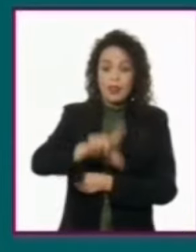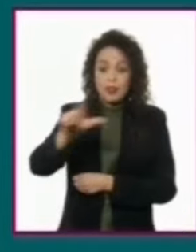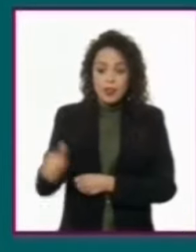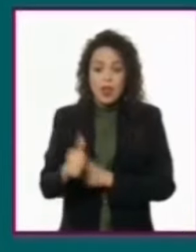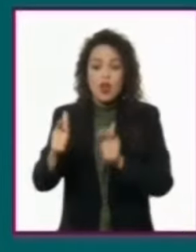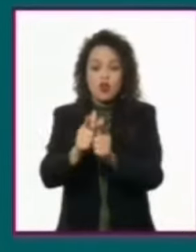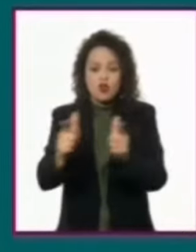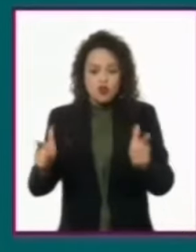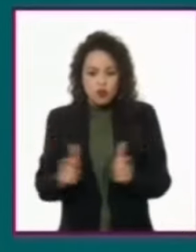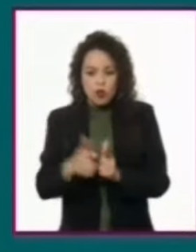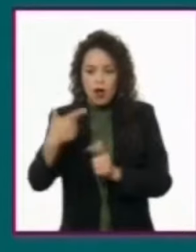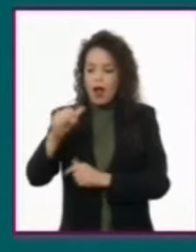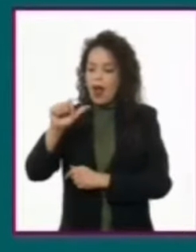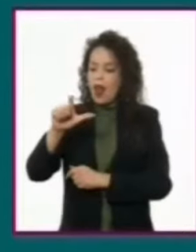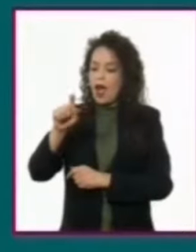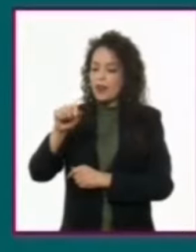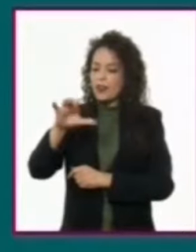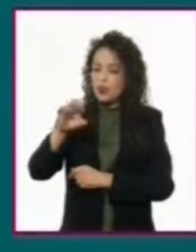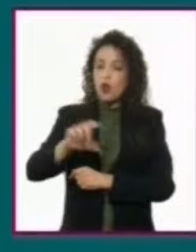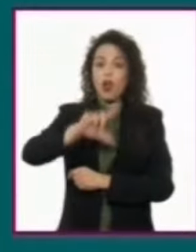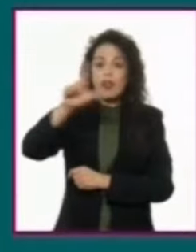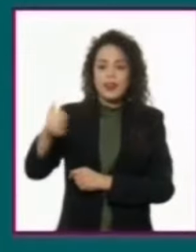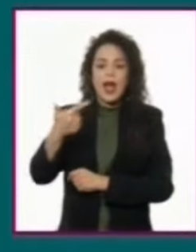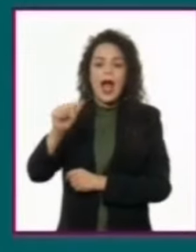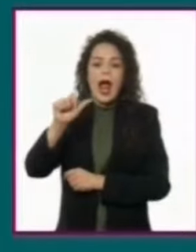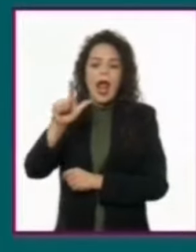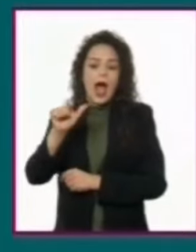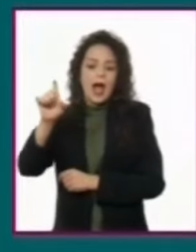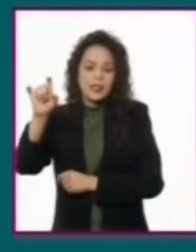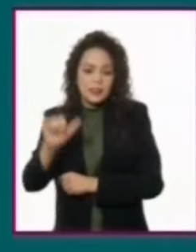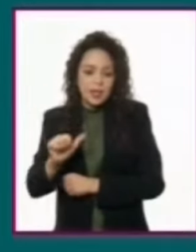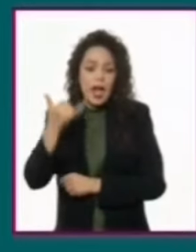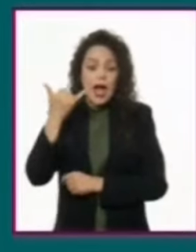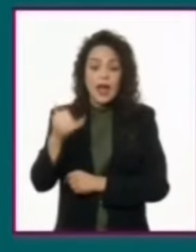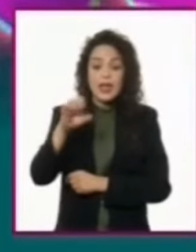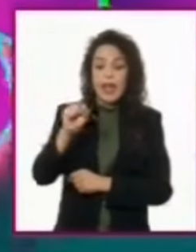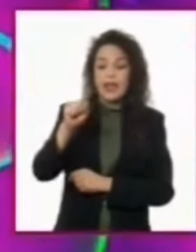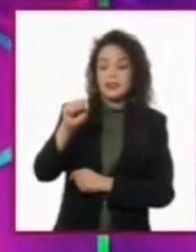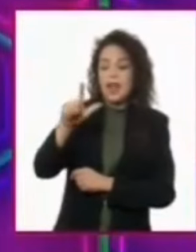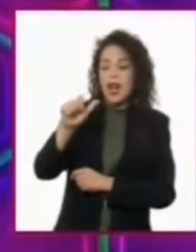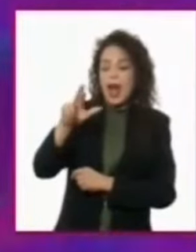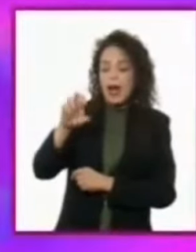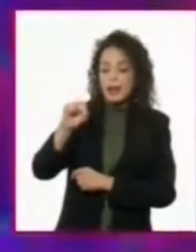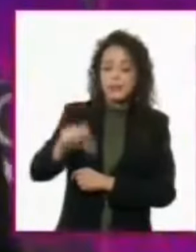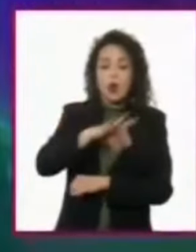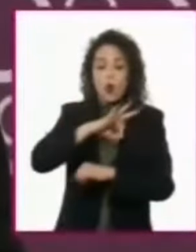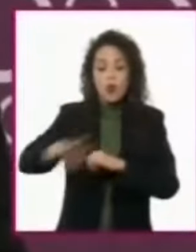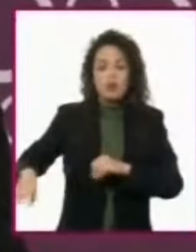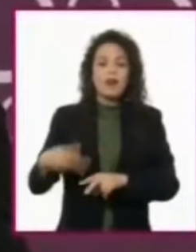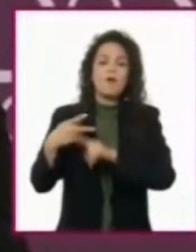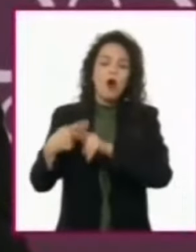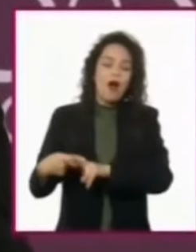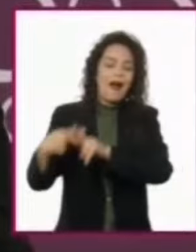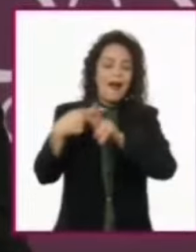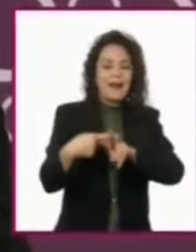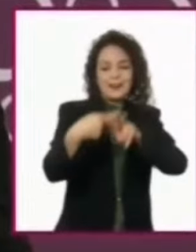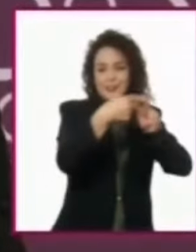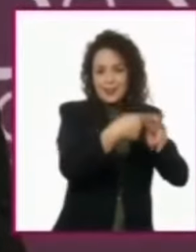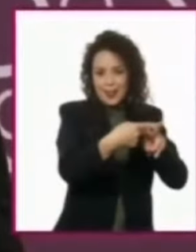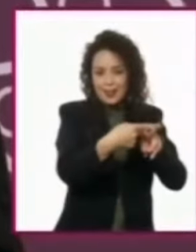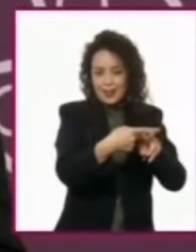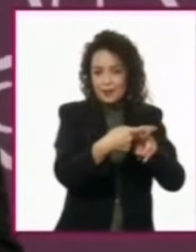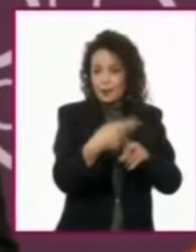galácticas, después las galaxias, los cúmulos estelares y las estrellas. Una consecuencia